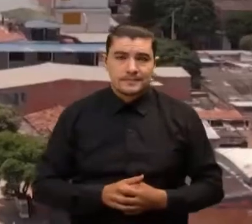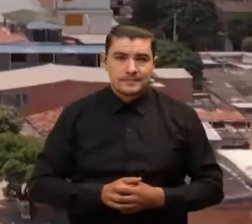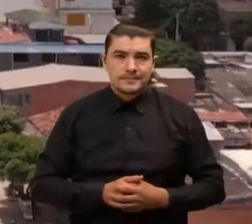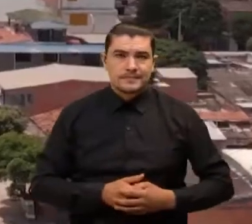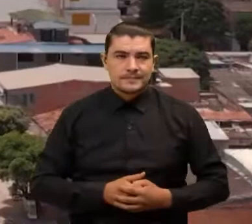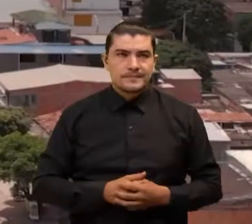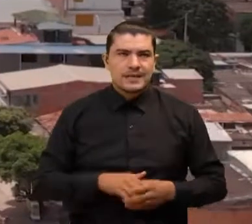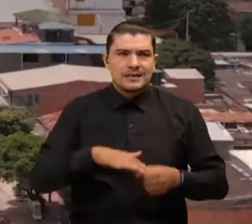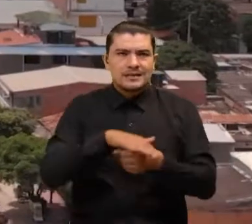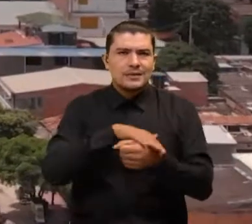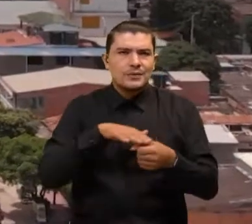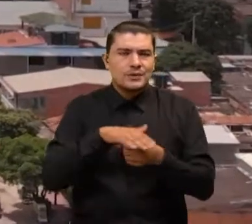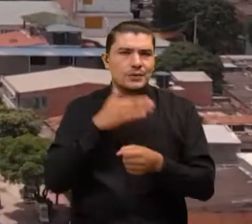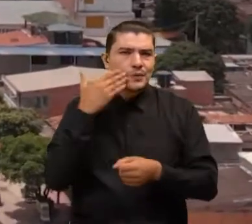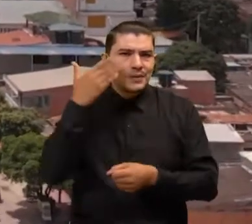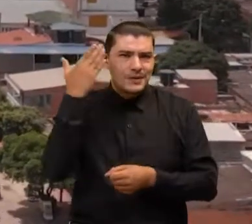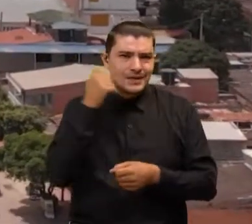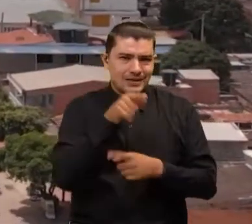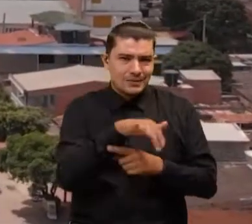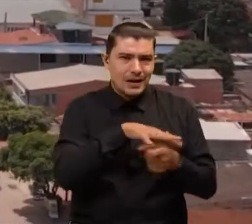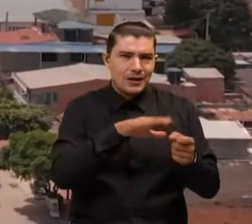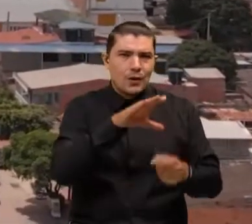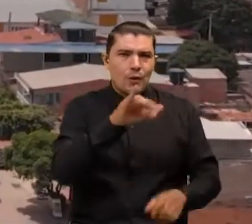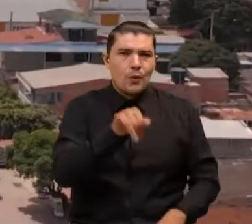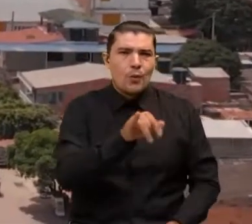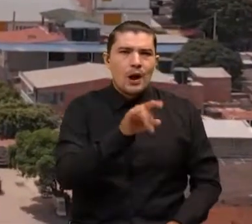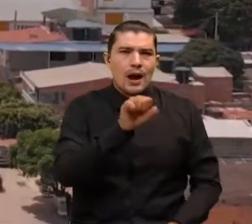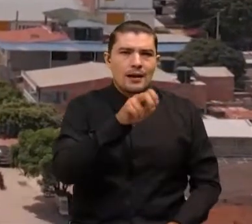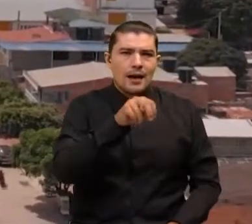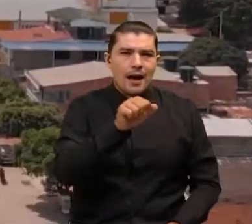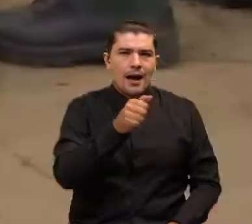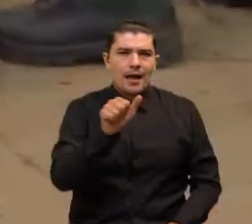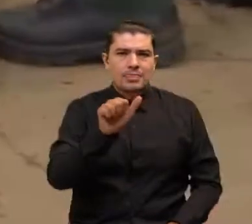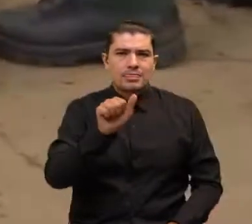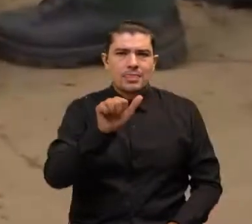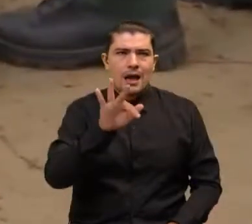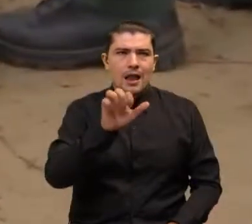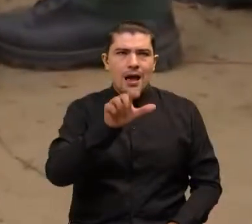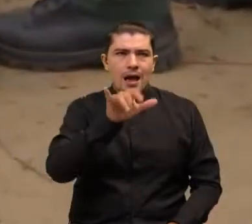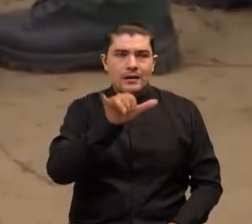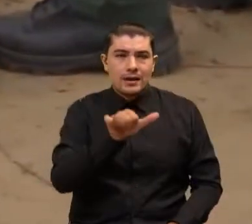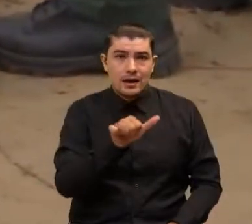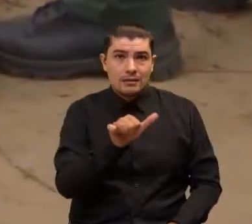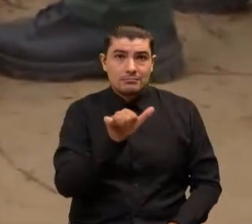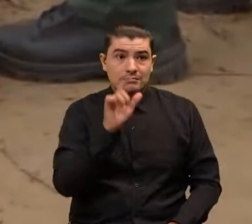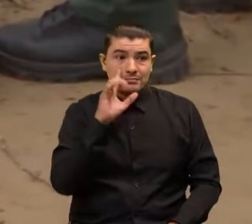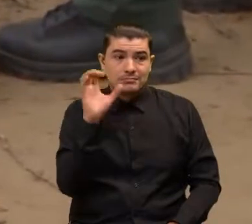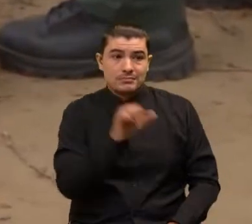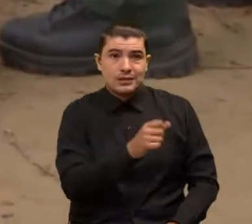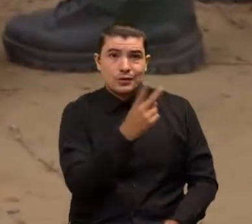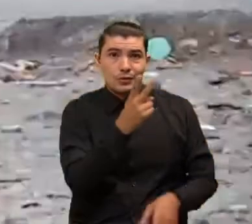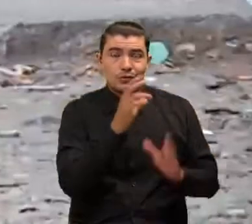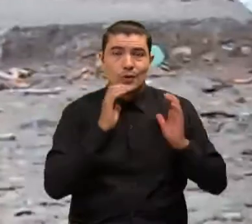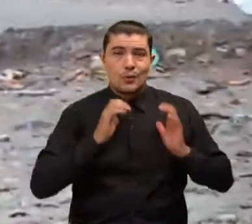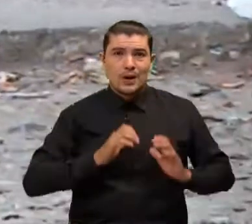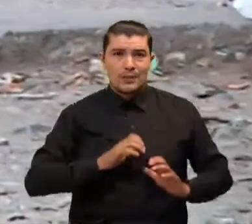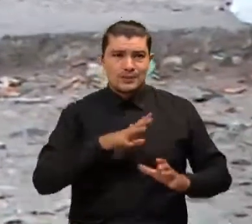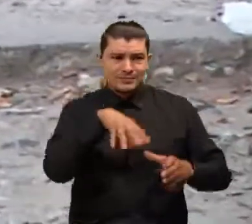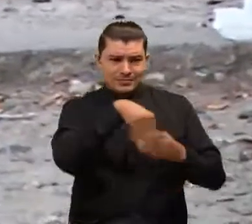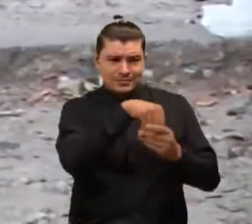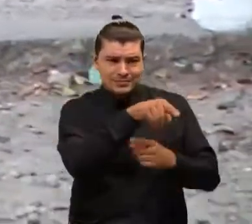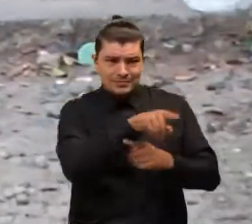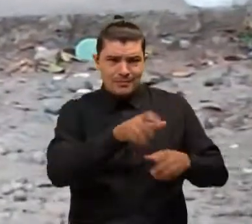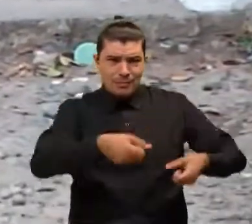Hechos como los sucedidos en la ciudadela de Juan Atalaya en las últimas horas, donde fueron encontrados dos cuerpos sin vida dentro de una bolsa,